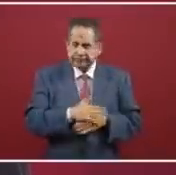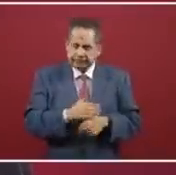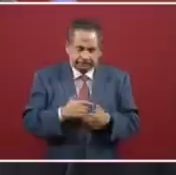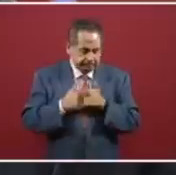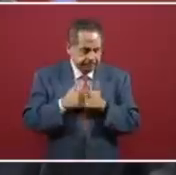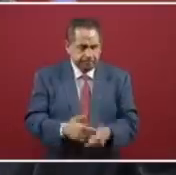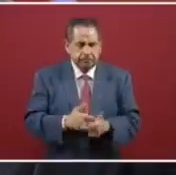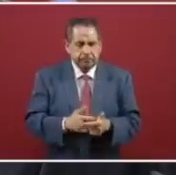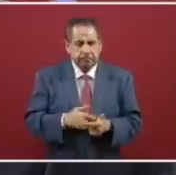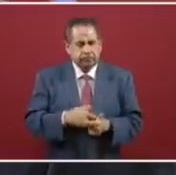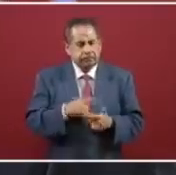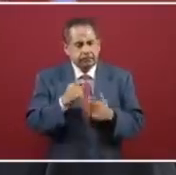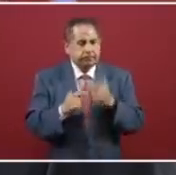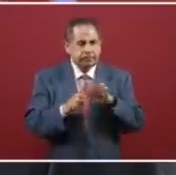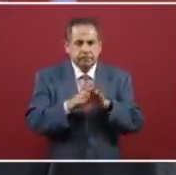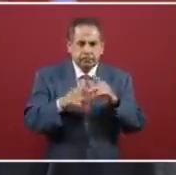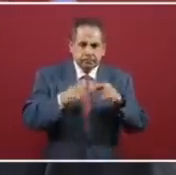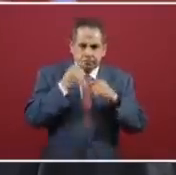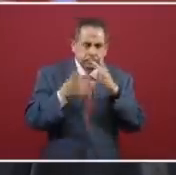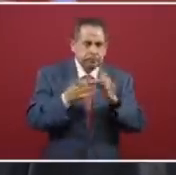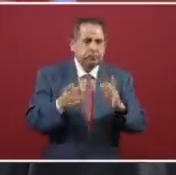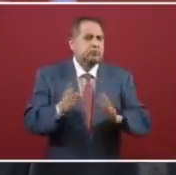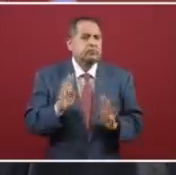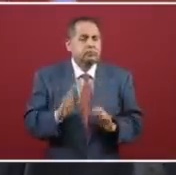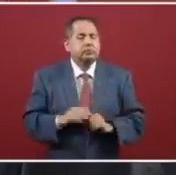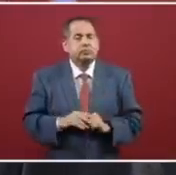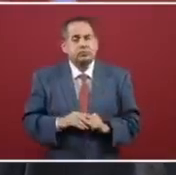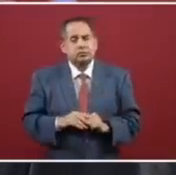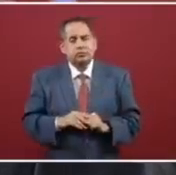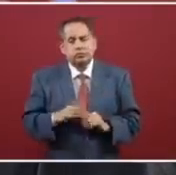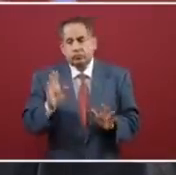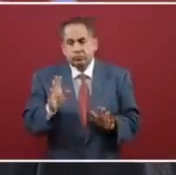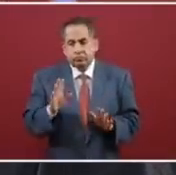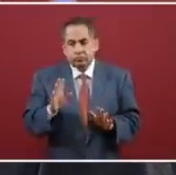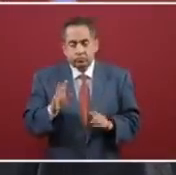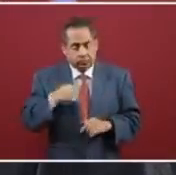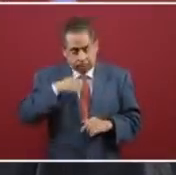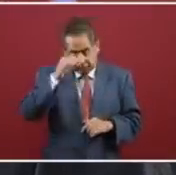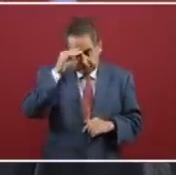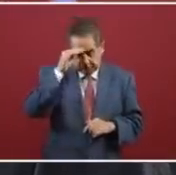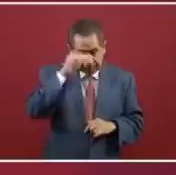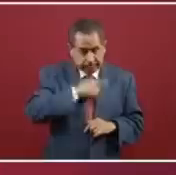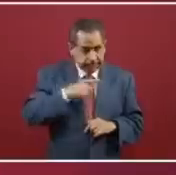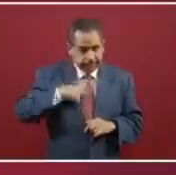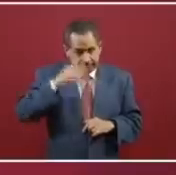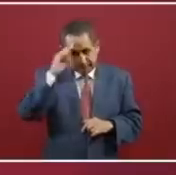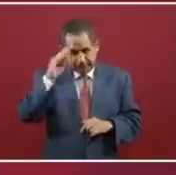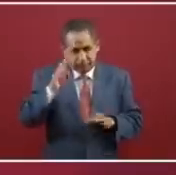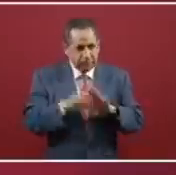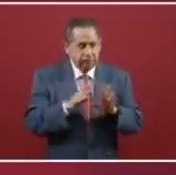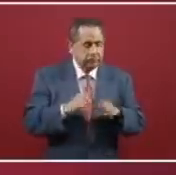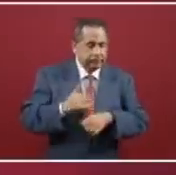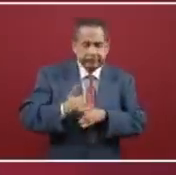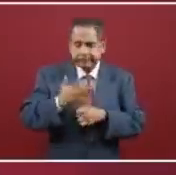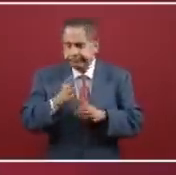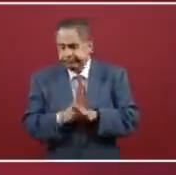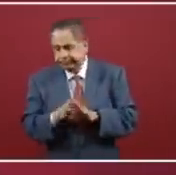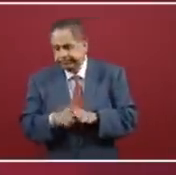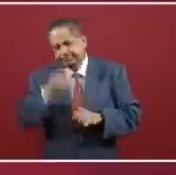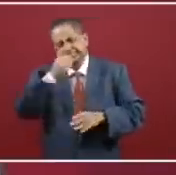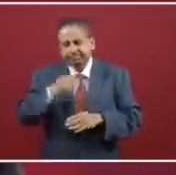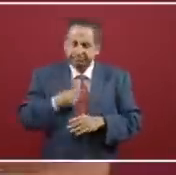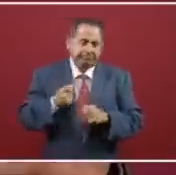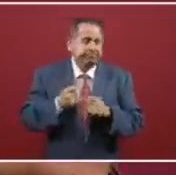permanentemente este cuestionamiento pero hay que optar entre inconvenientes